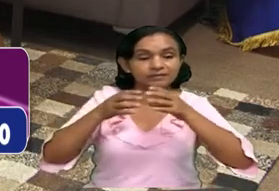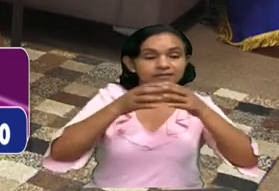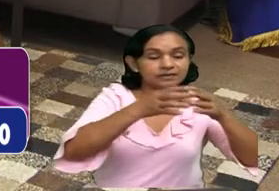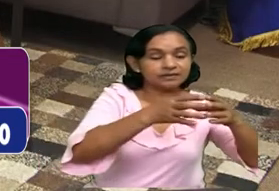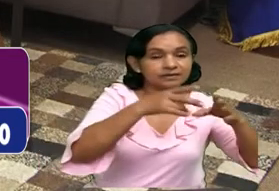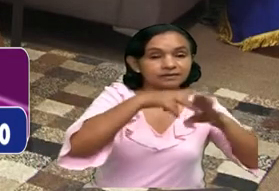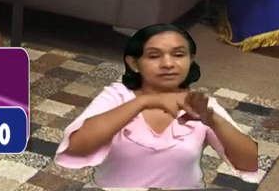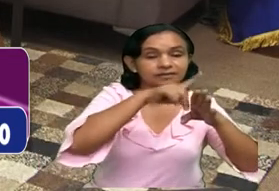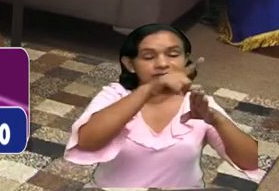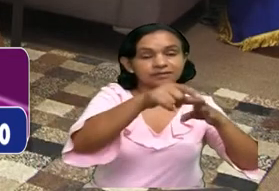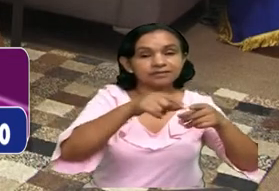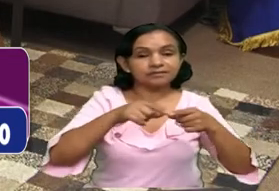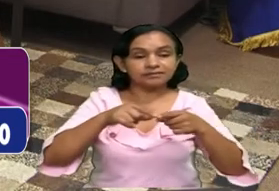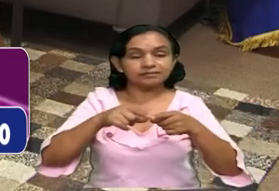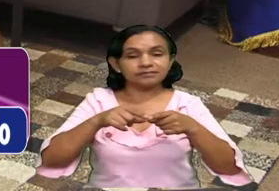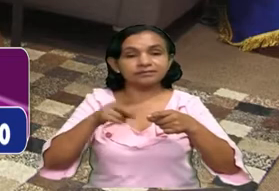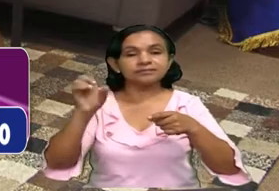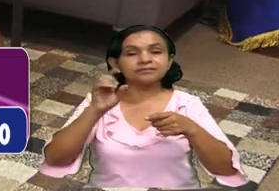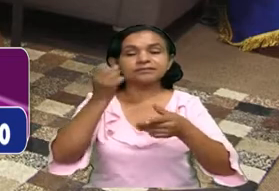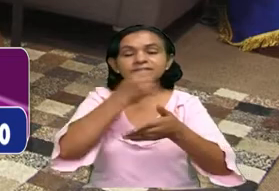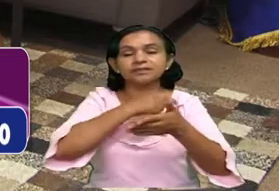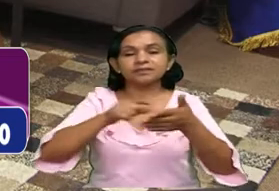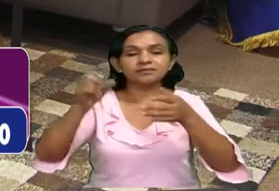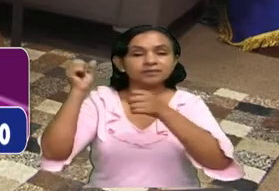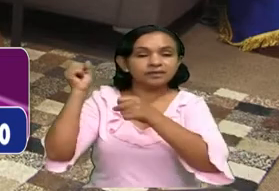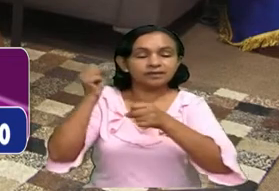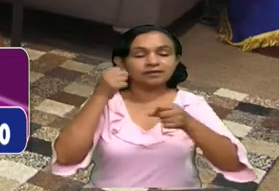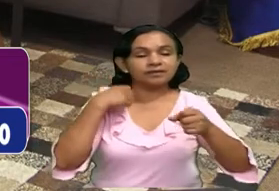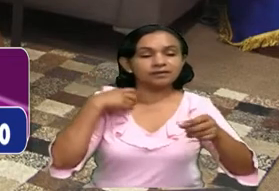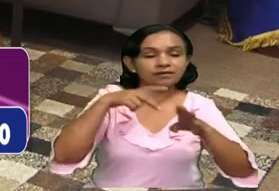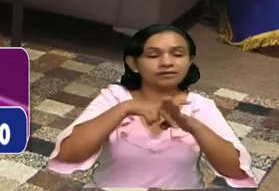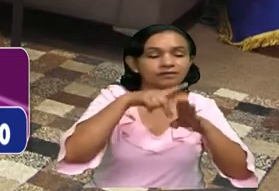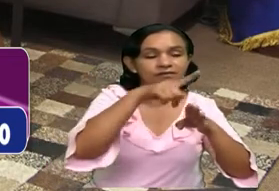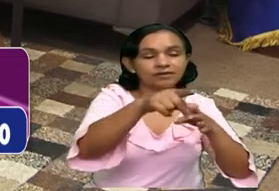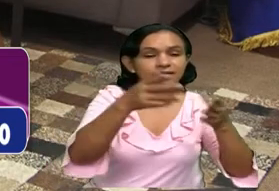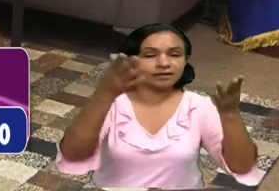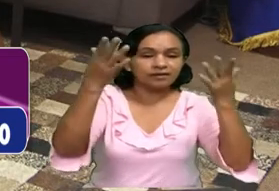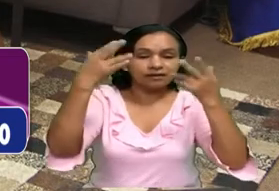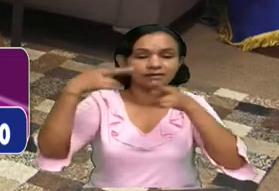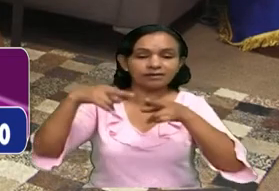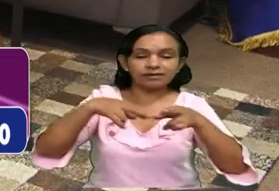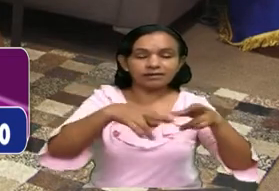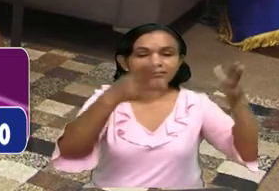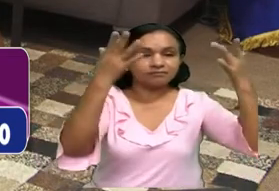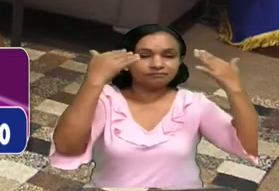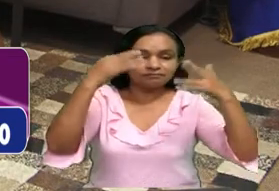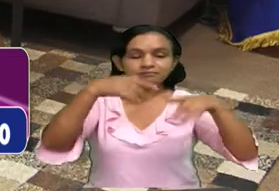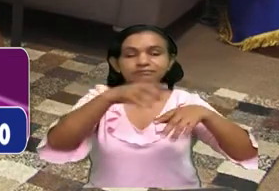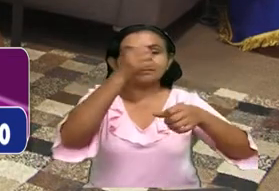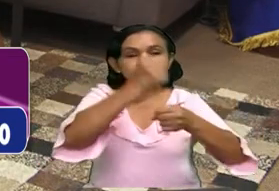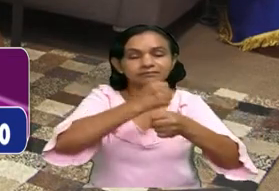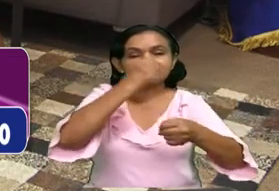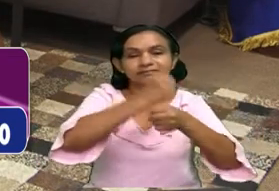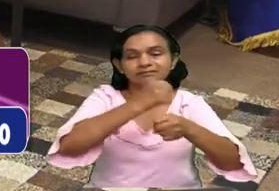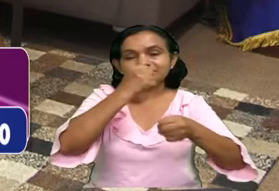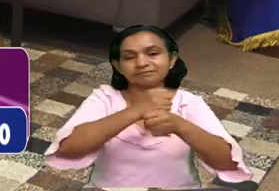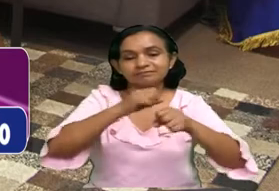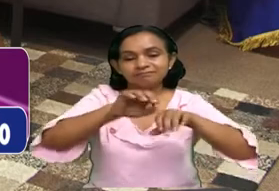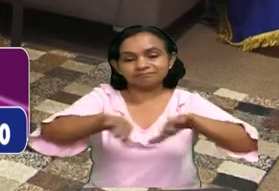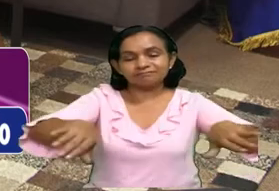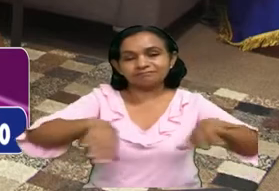finca. La Semana Santa, ¿dónde vamos a ir en Semana Santa? A la finca, a bañarnos a la quebrada, al río y a trabajar. Así